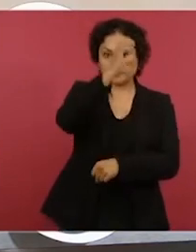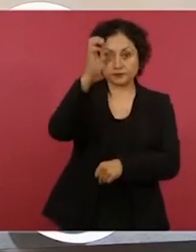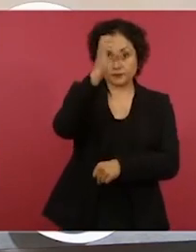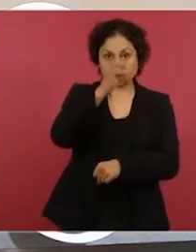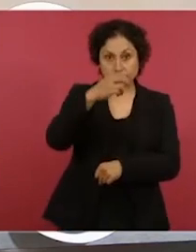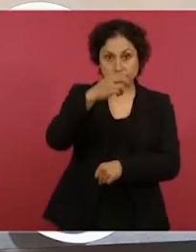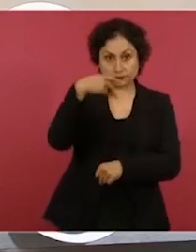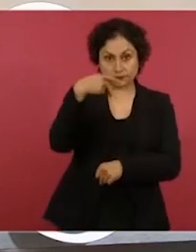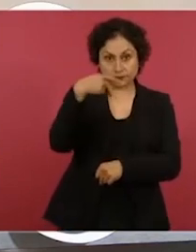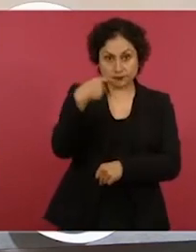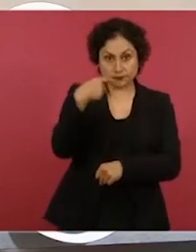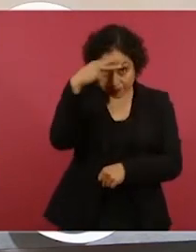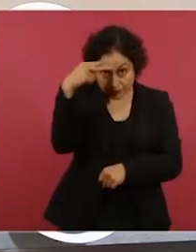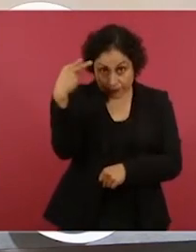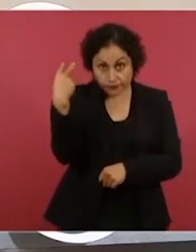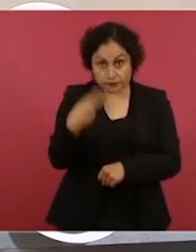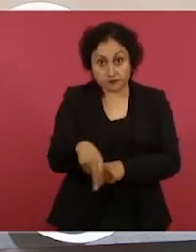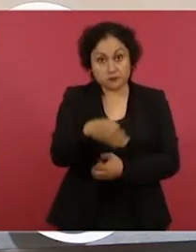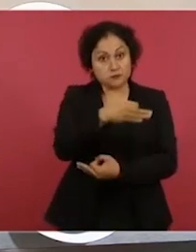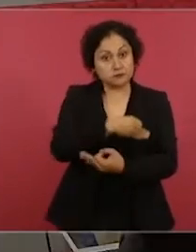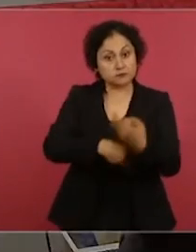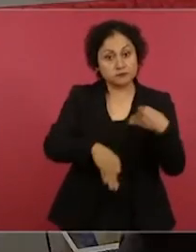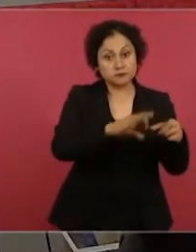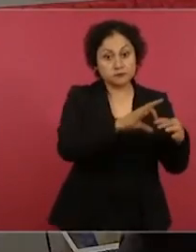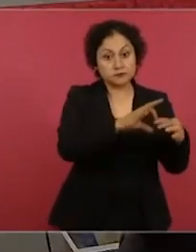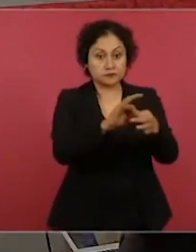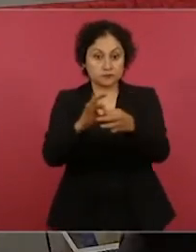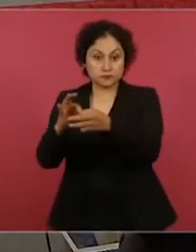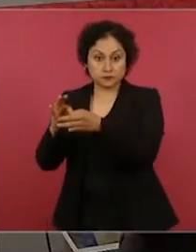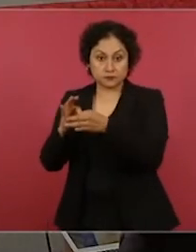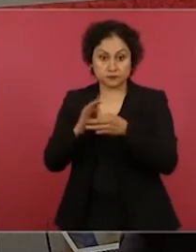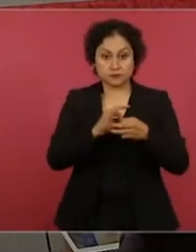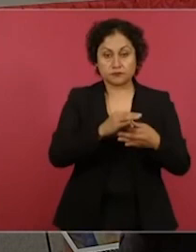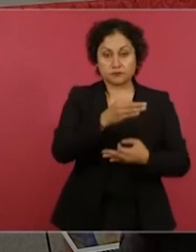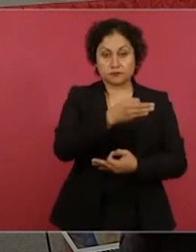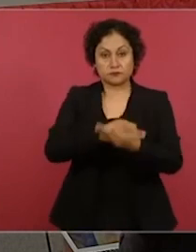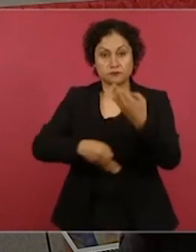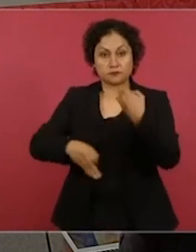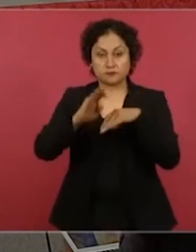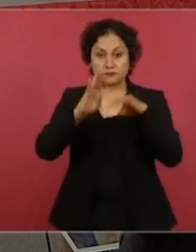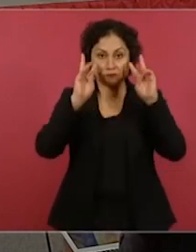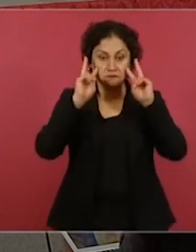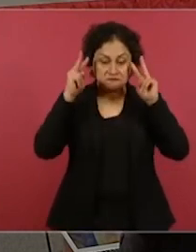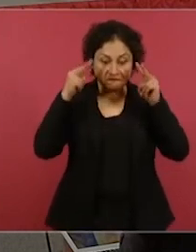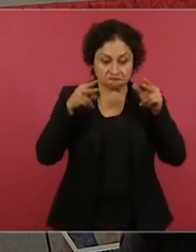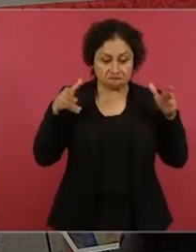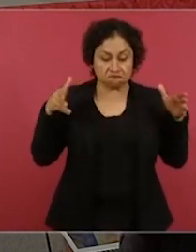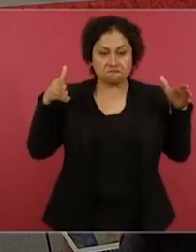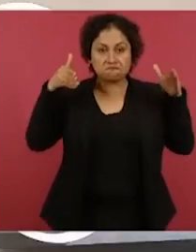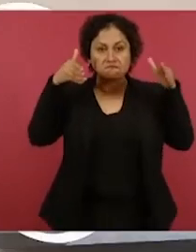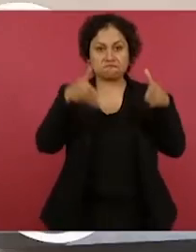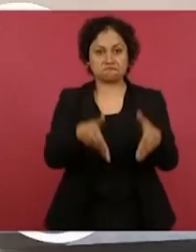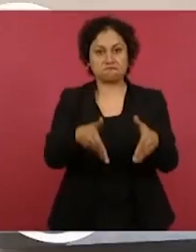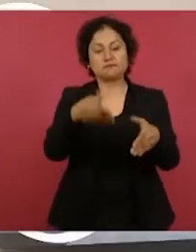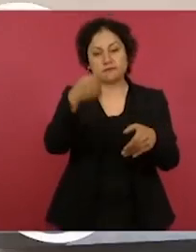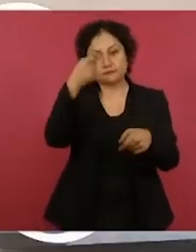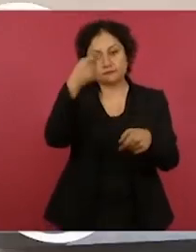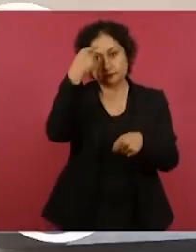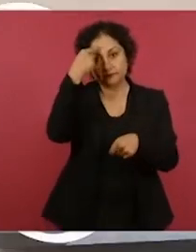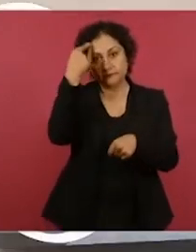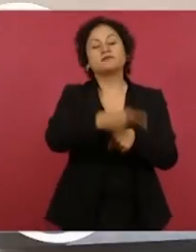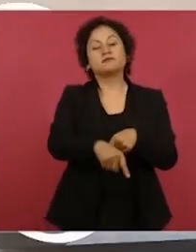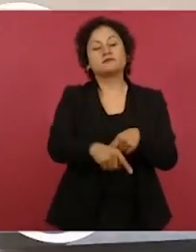México estamos volcadas a fortalecer la solidaridad con